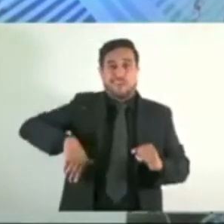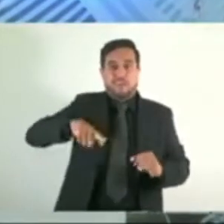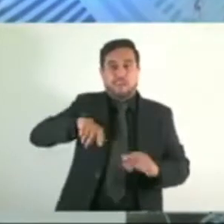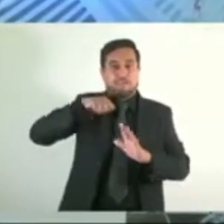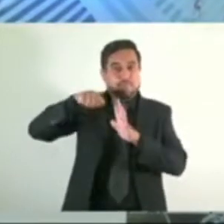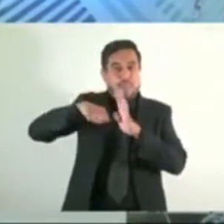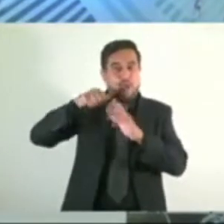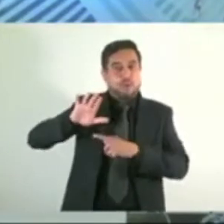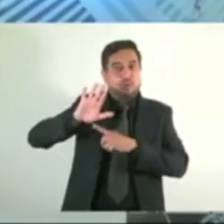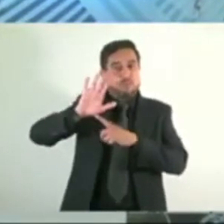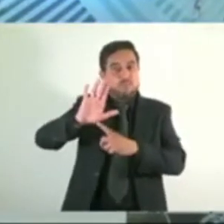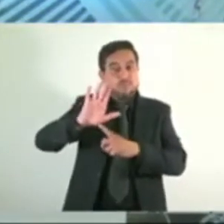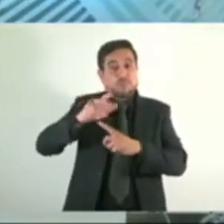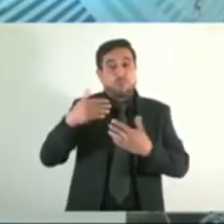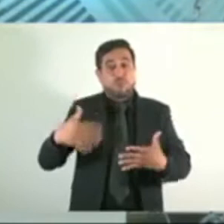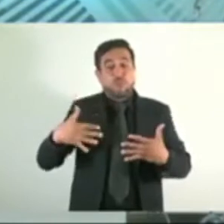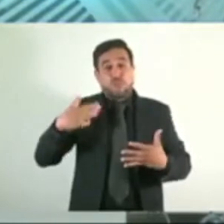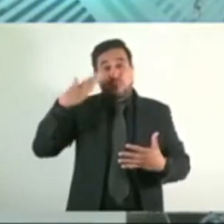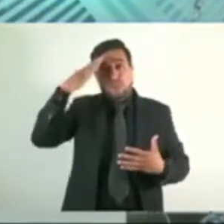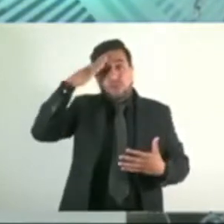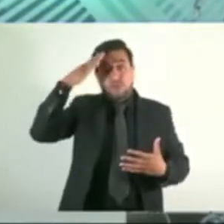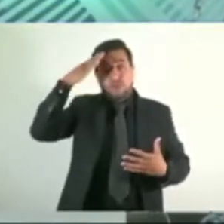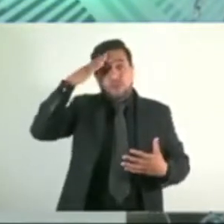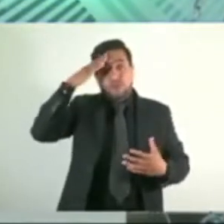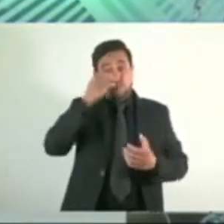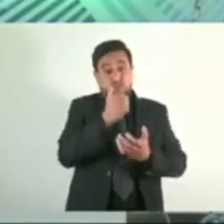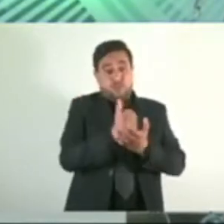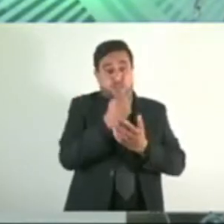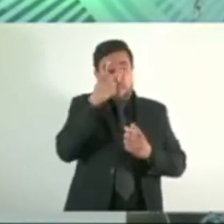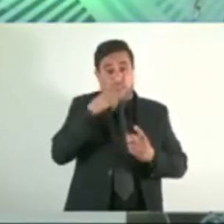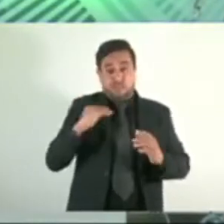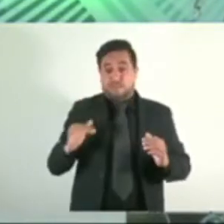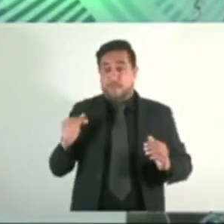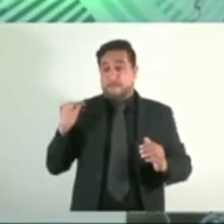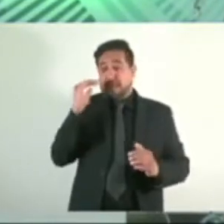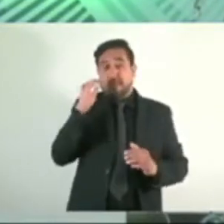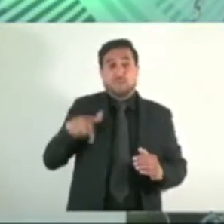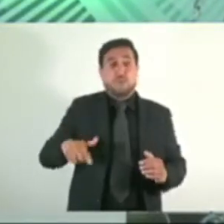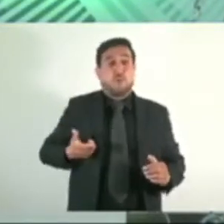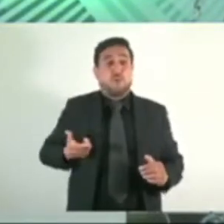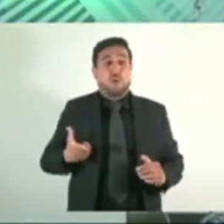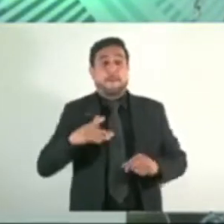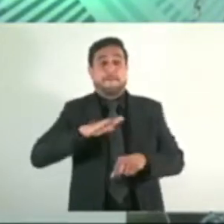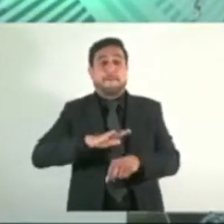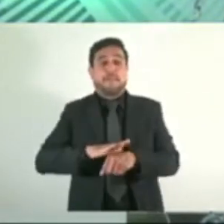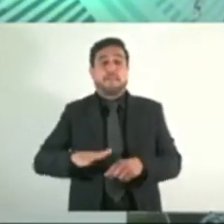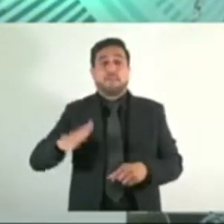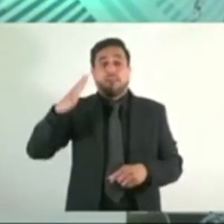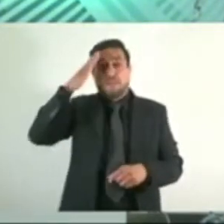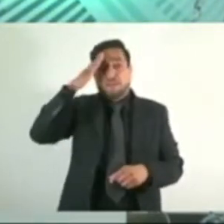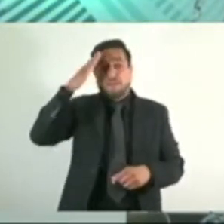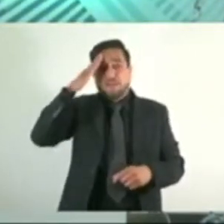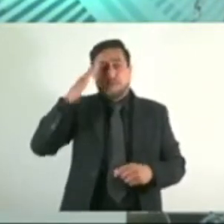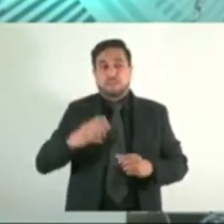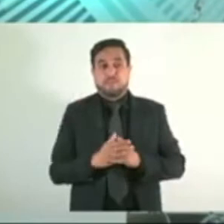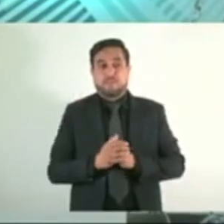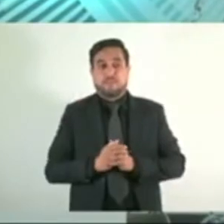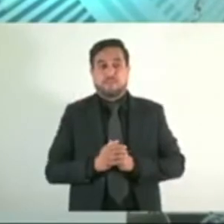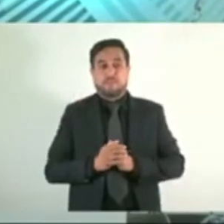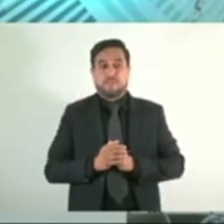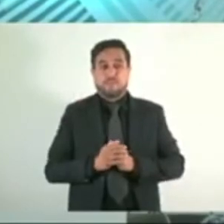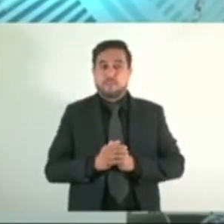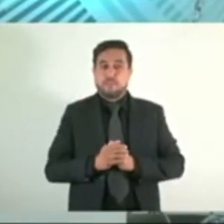que por encima de Ciudad de México, Estado de México, Guanajuato es quien más controversias ha resuelto por esta